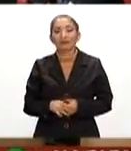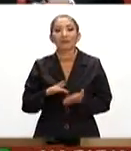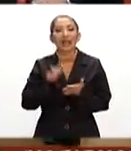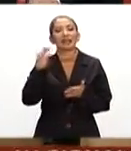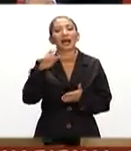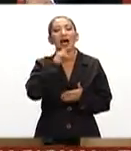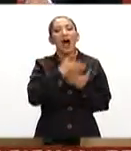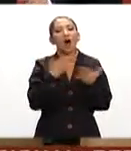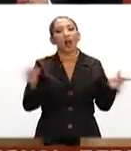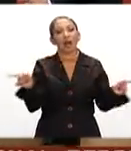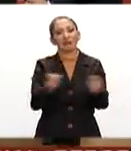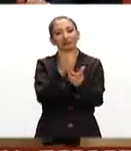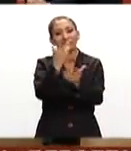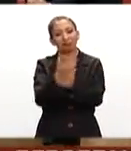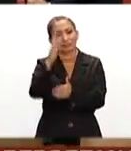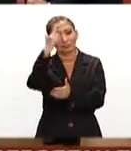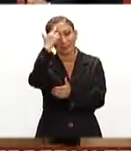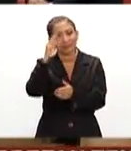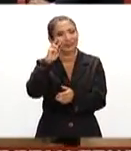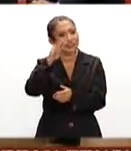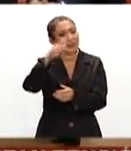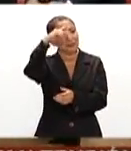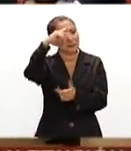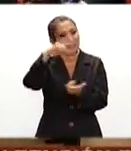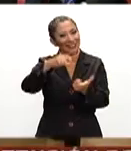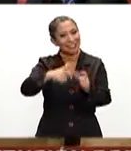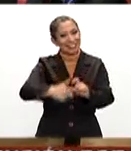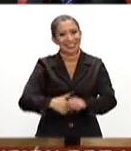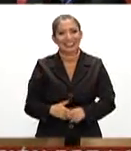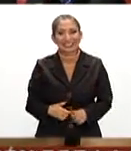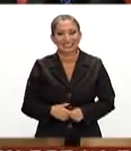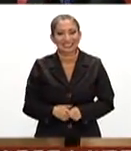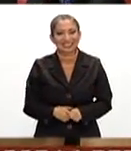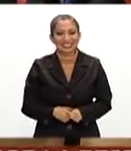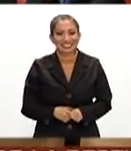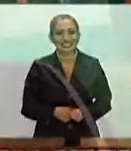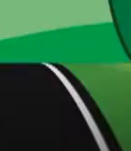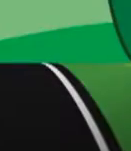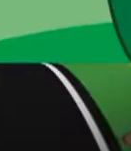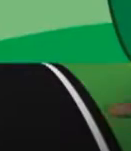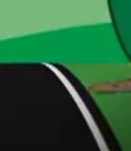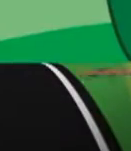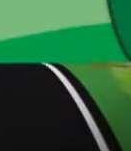Gracias. Nosotros vamos a ir a una pausa. Le recuerdo que está usted viendo México al Día. Gracias.